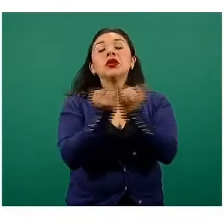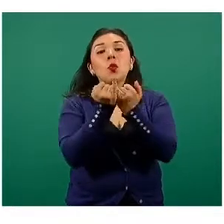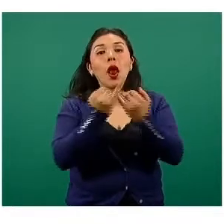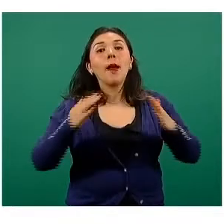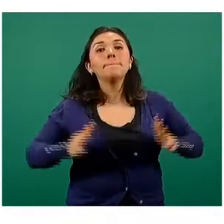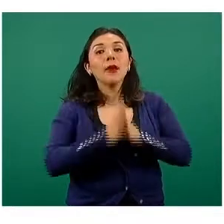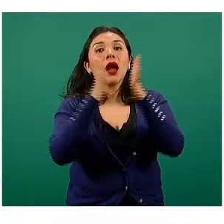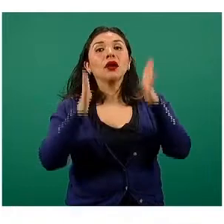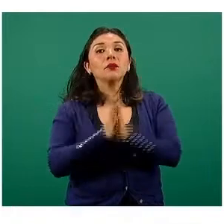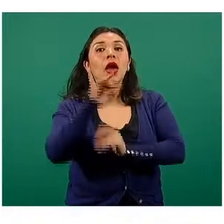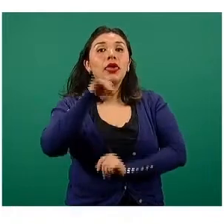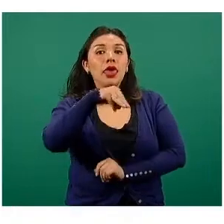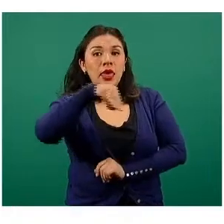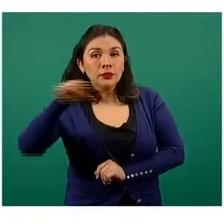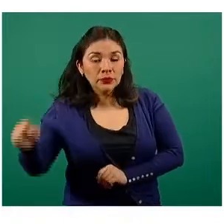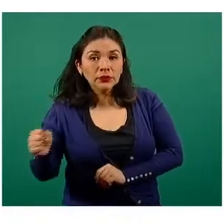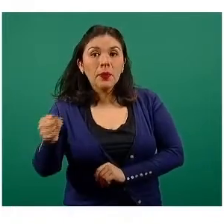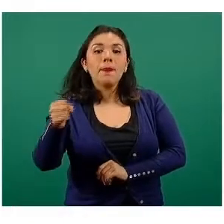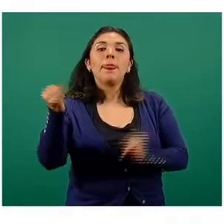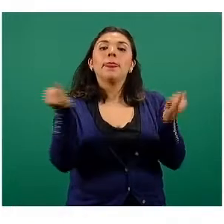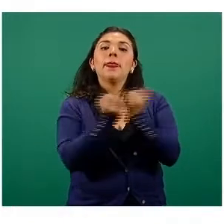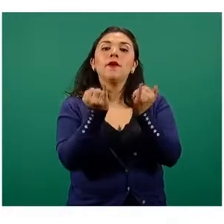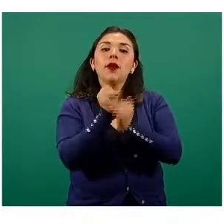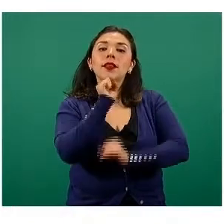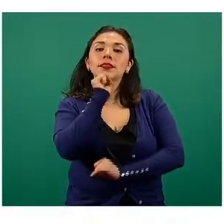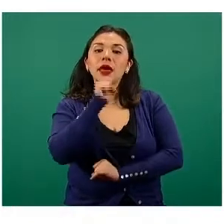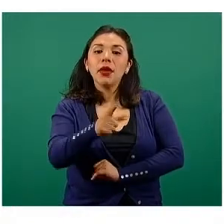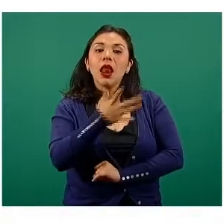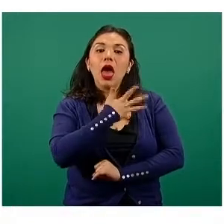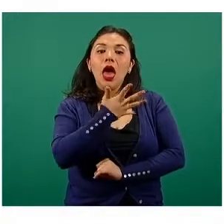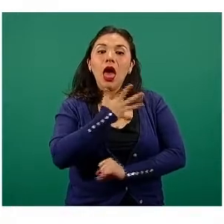participa el Instituto Mexicano del Seguro Social, participa